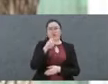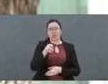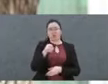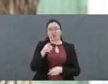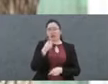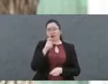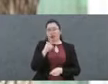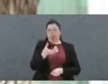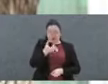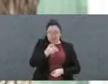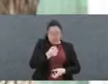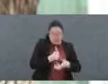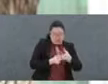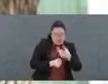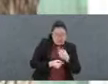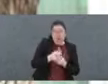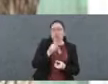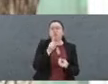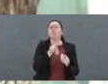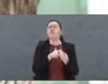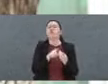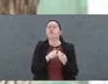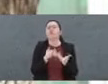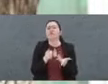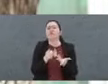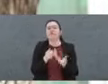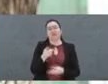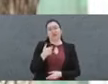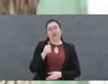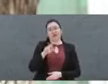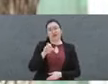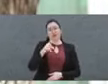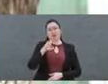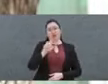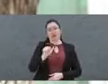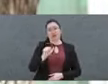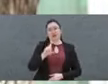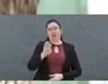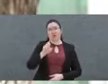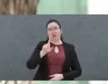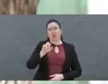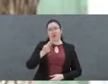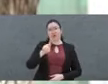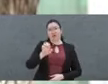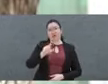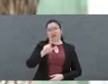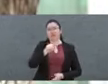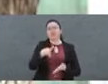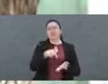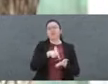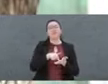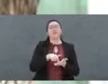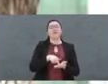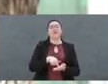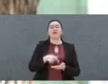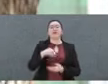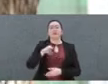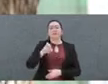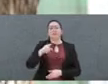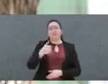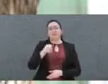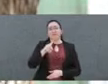encuentran en la Agrícola Oriental, en la Magdalena Mixhuca. Ese trabajo lo estamos haciendo con Pemex porque